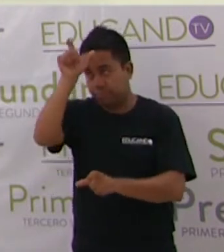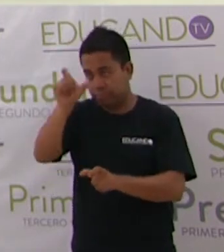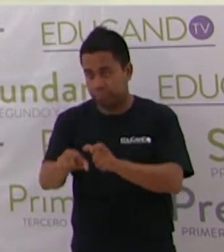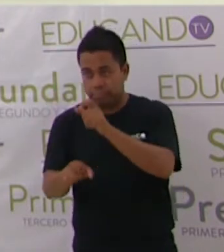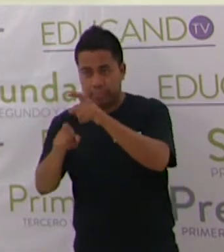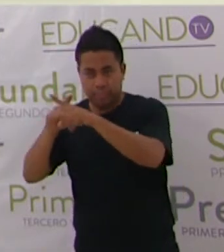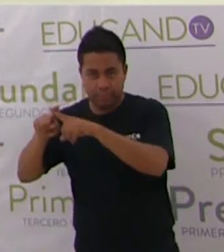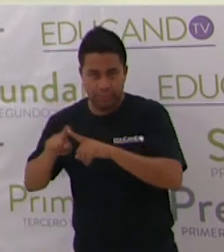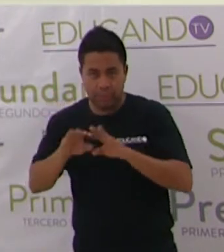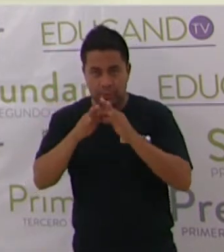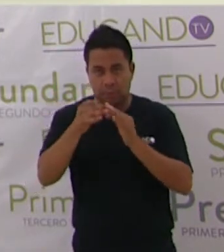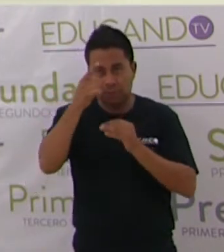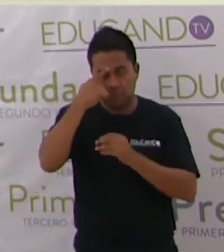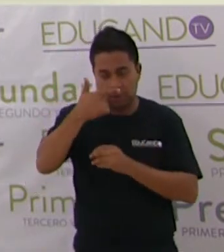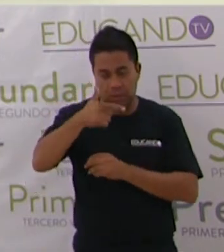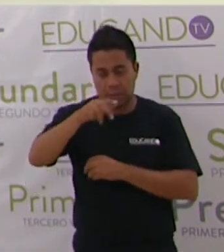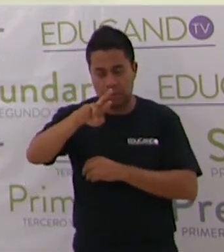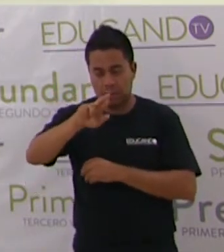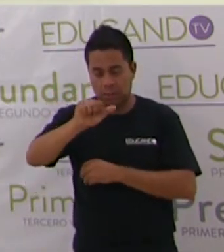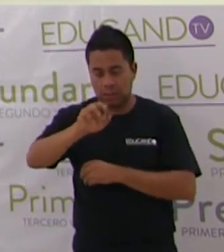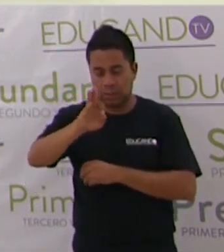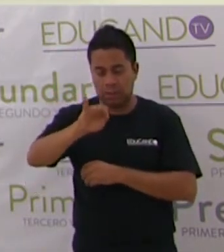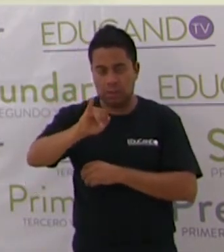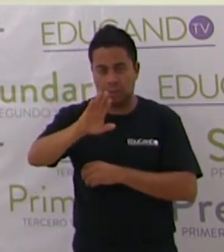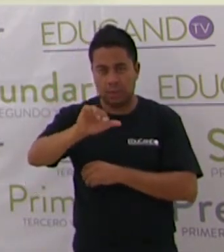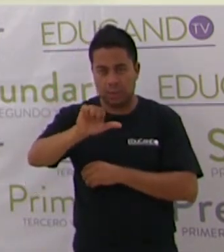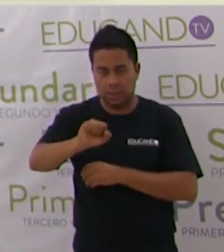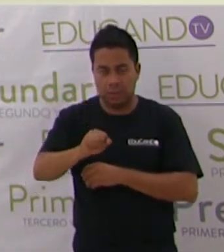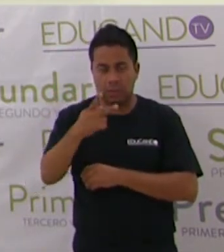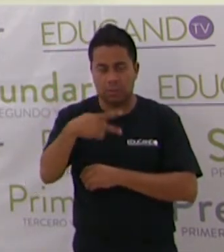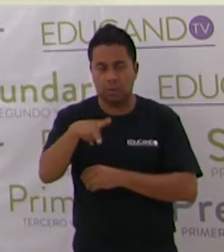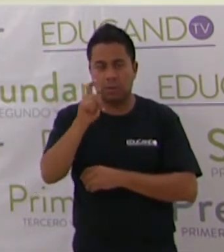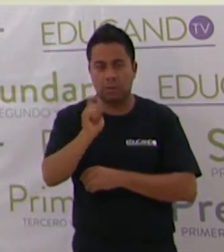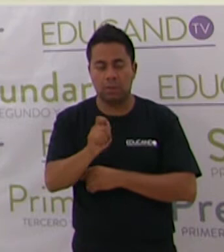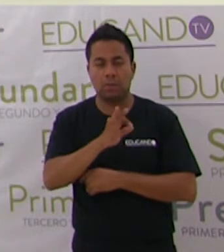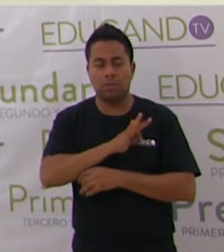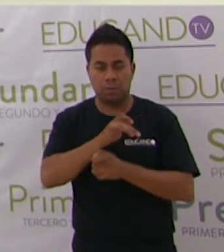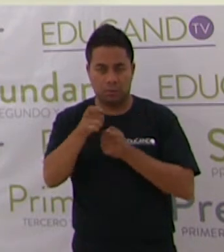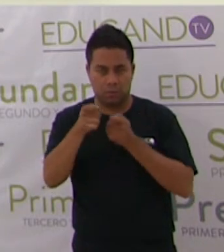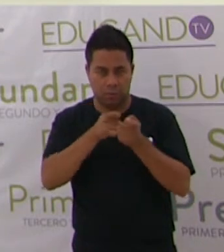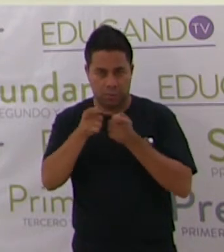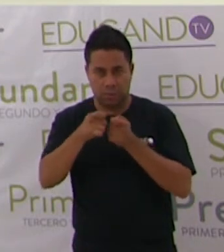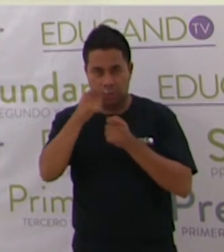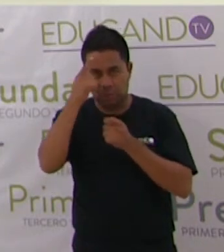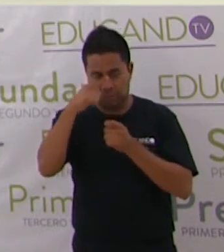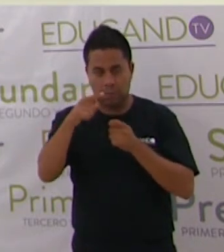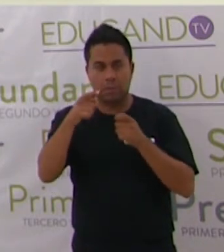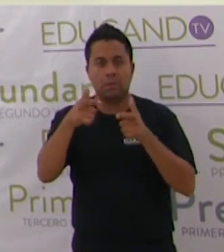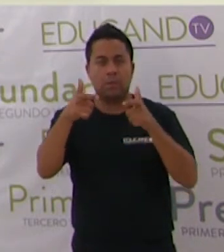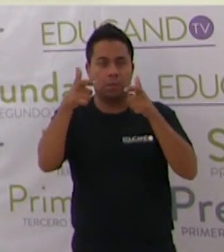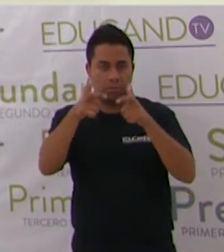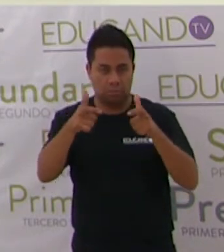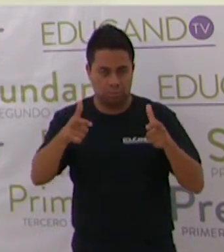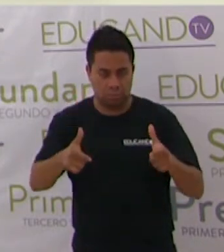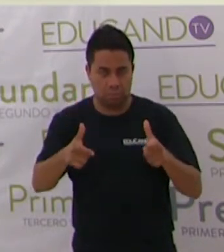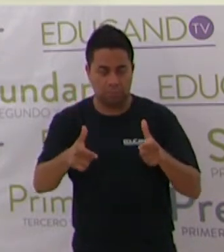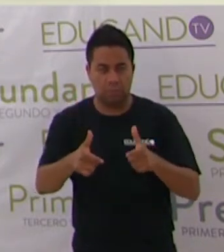diferentes tipos de gráficas. Pero en secundarias básicamente manejamos el diagrama de pastel y